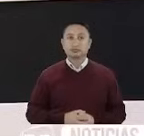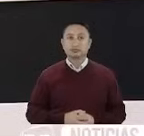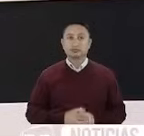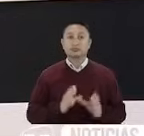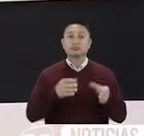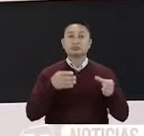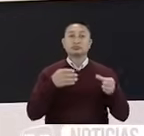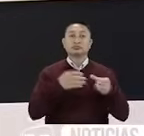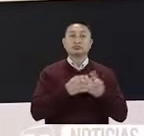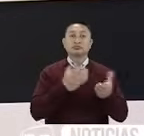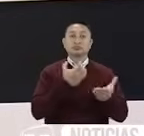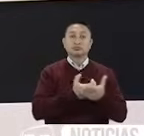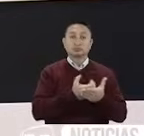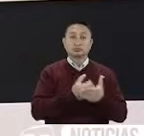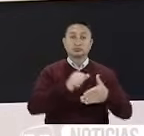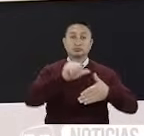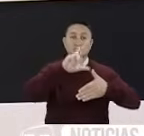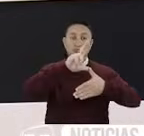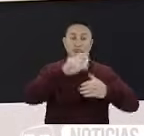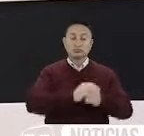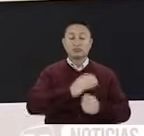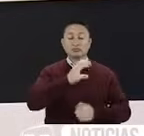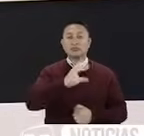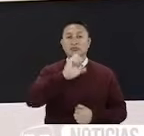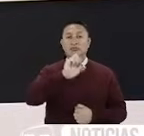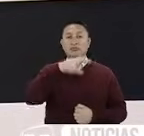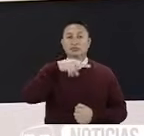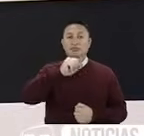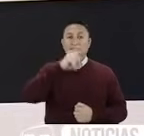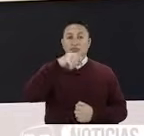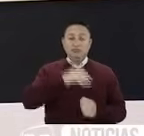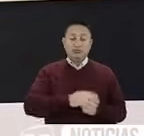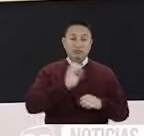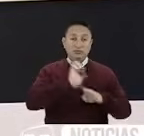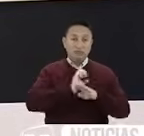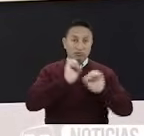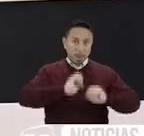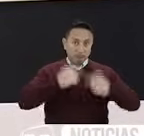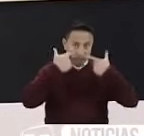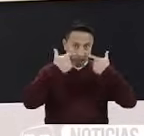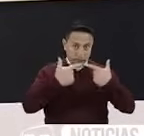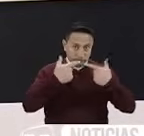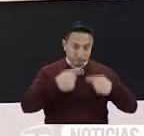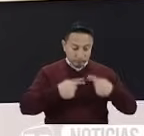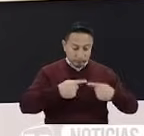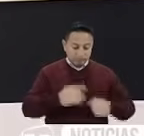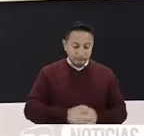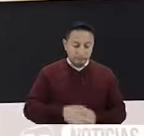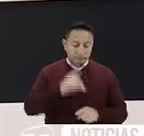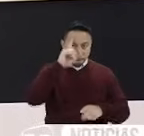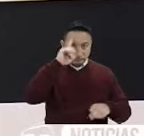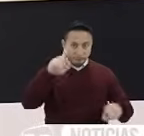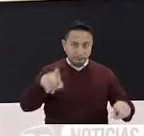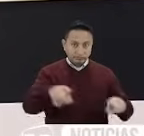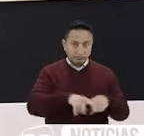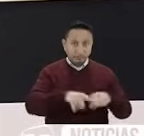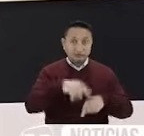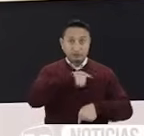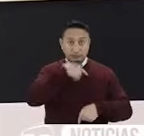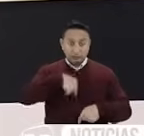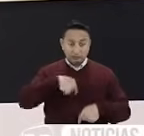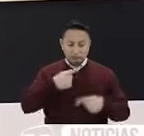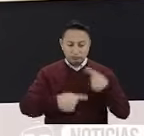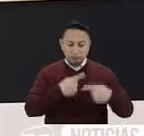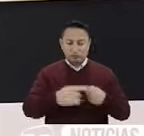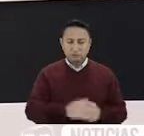para América Latina, CEPAL, recomienda a Ecuador dar un seguimiento constante del acuerdo comercial suscrito con China a fin de evaluar